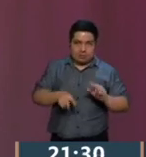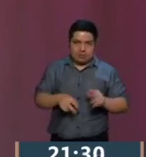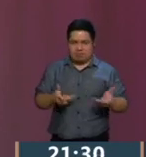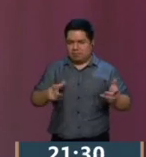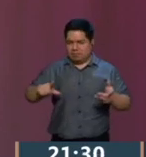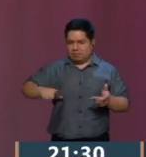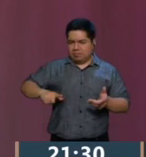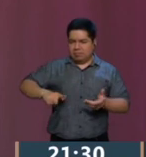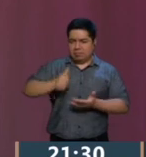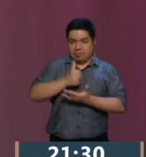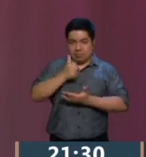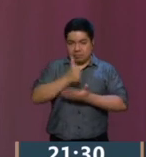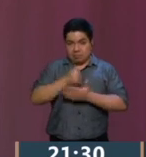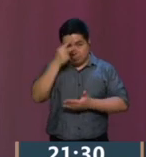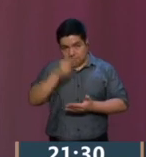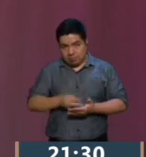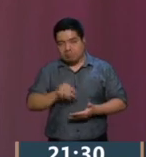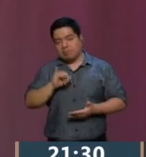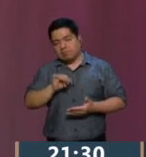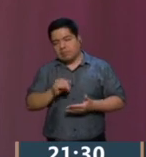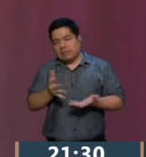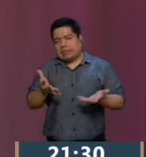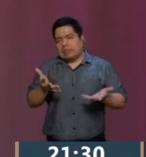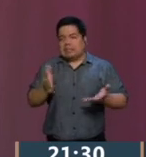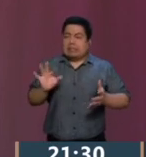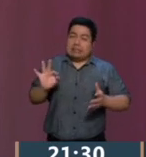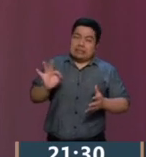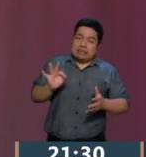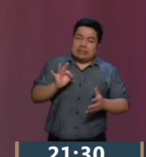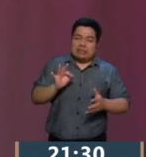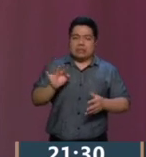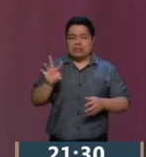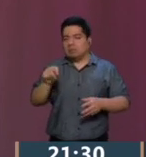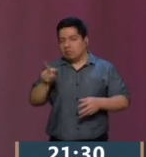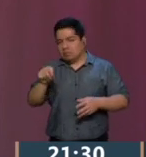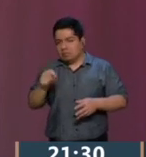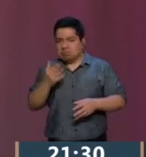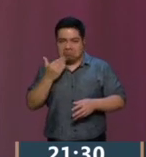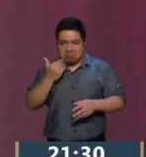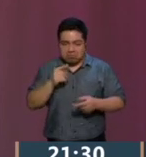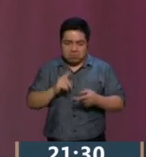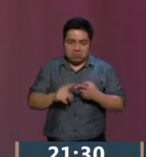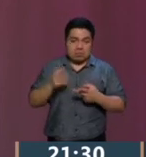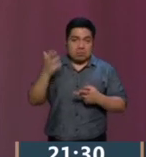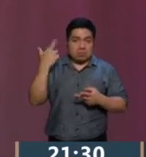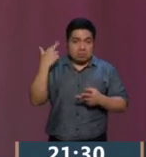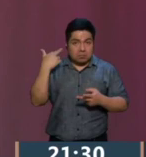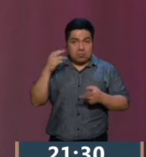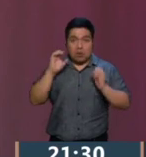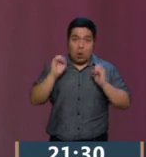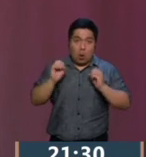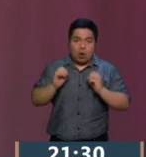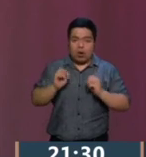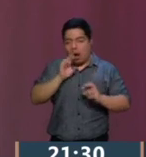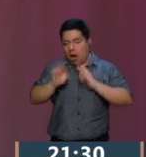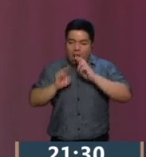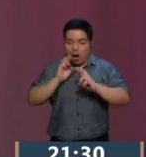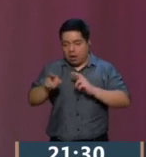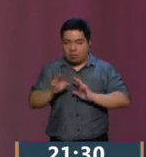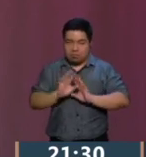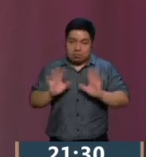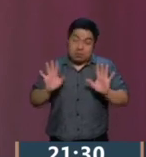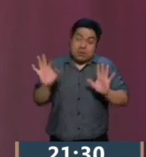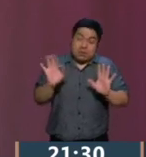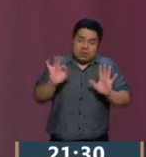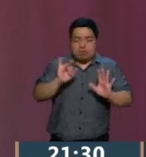gobierno de la ciudad sí actuó. Quizá no estuvimos en la televisión, en la radio, o no estuvo el gobierno contestando, eso puede